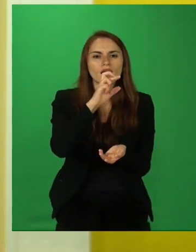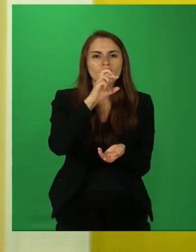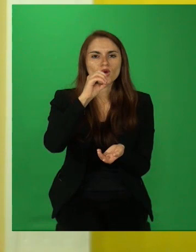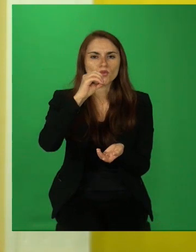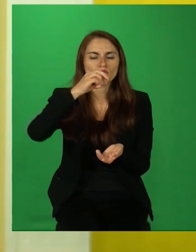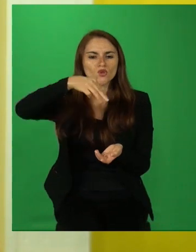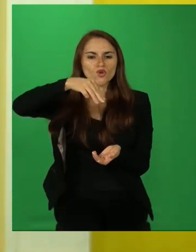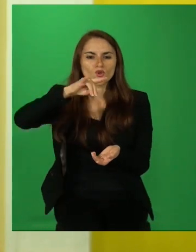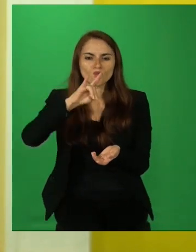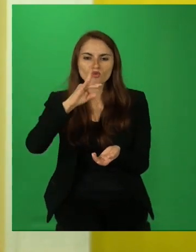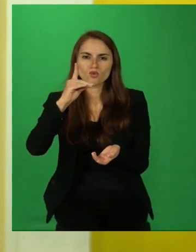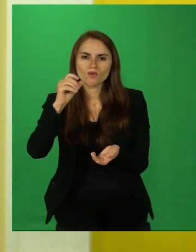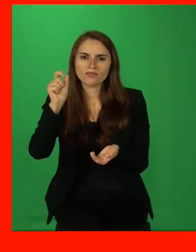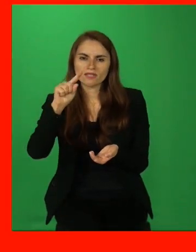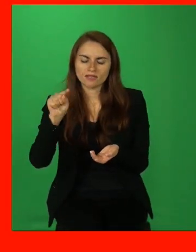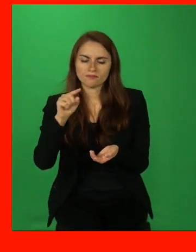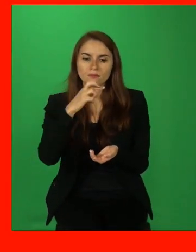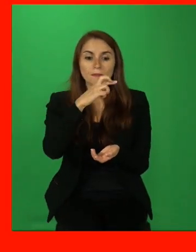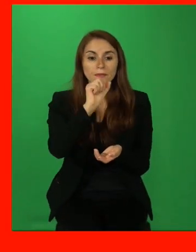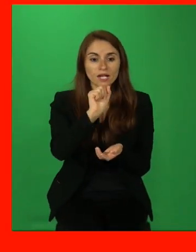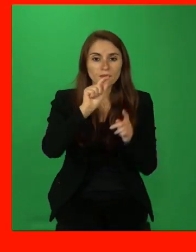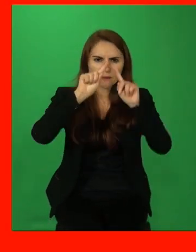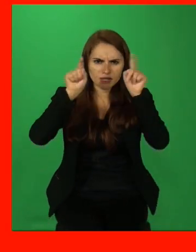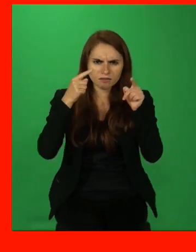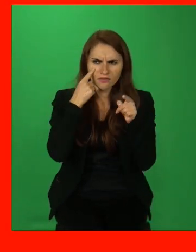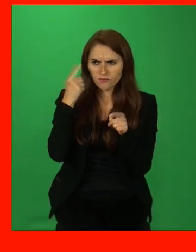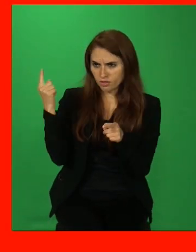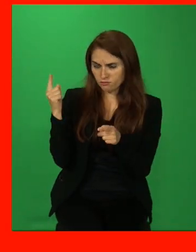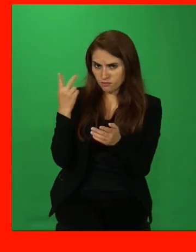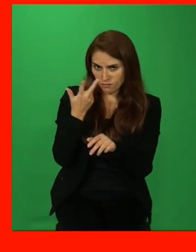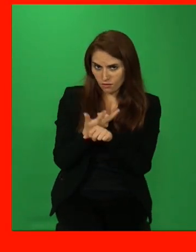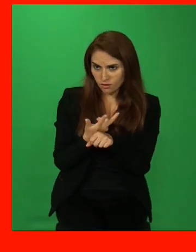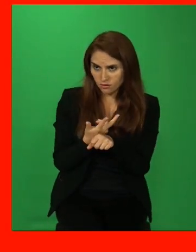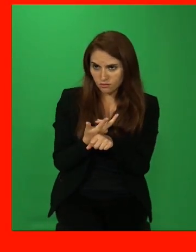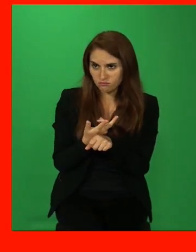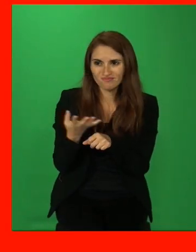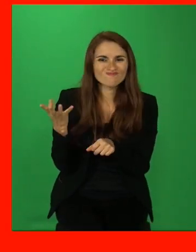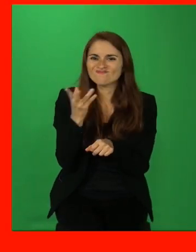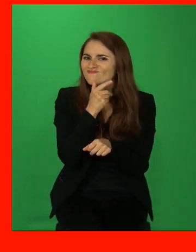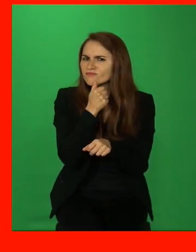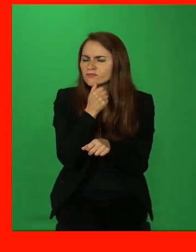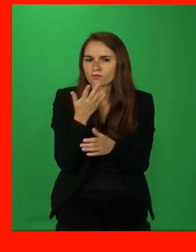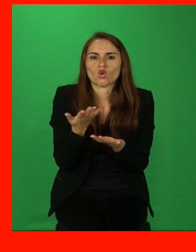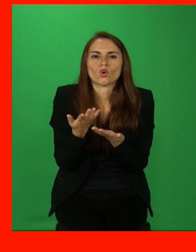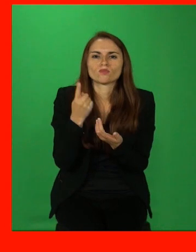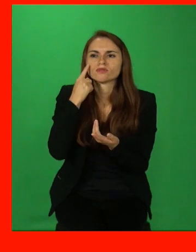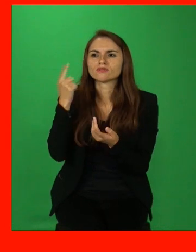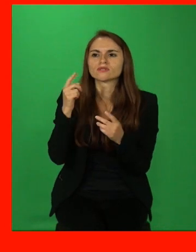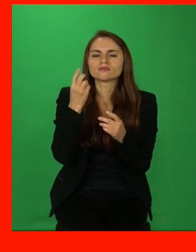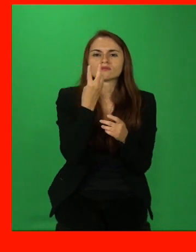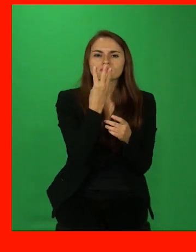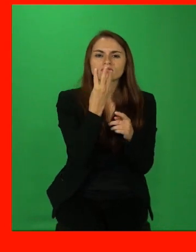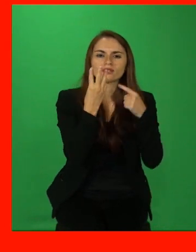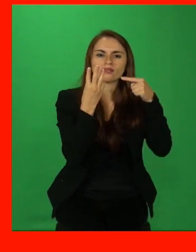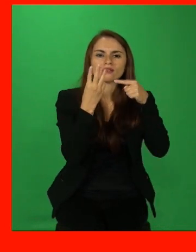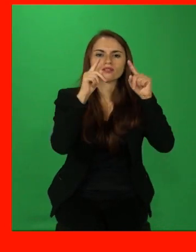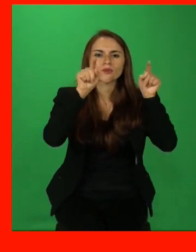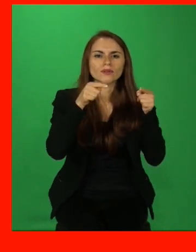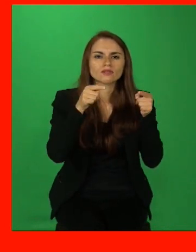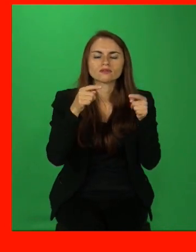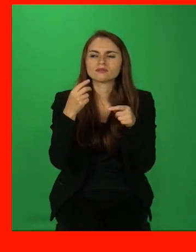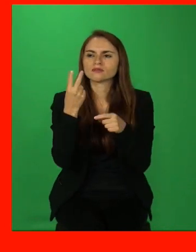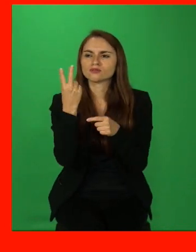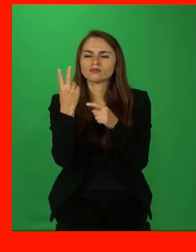veamos para paréntesis hay paréntesis para resolver no pero profesora el 3 negativo está entre paréntesis